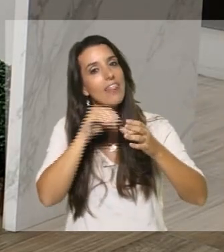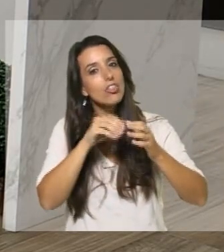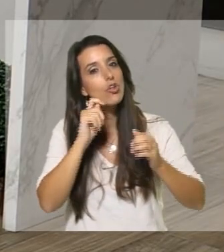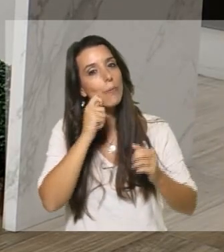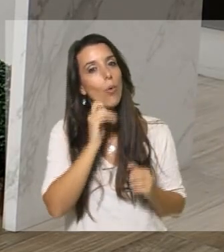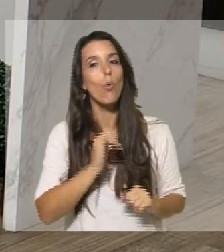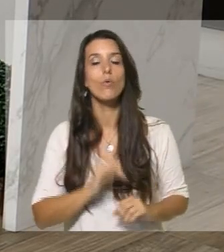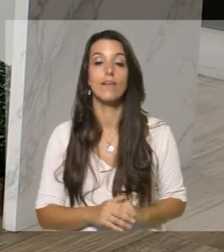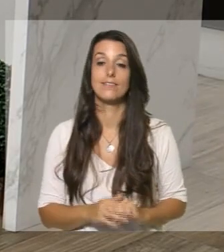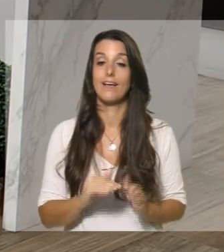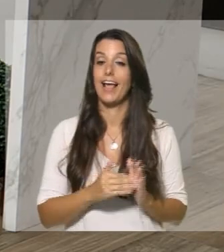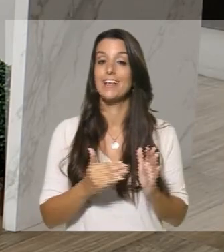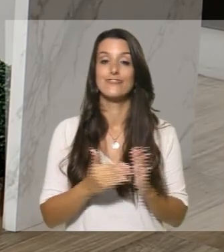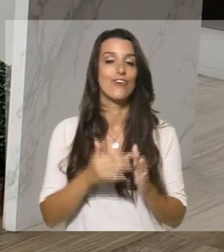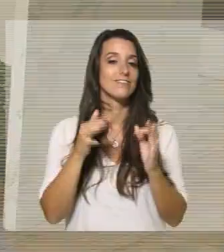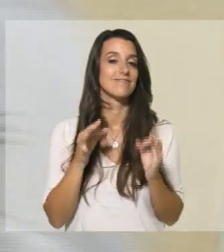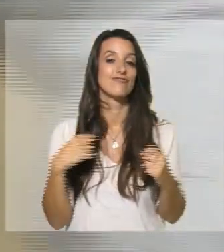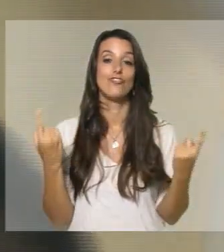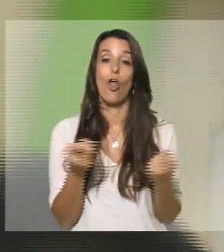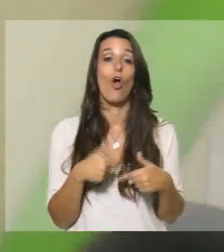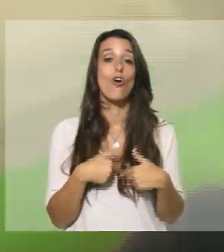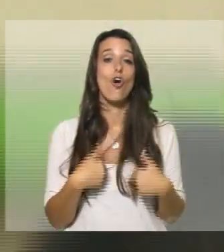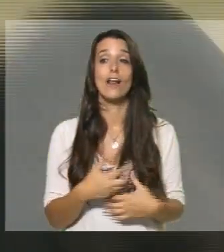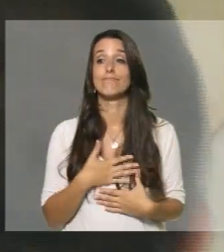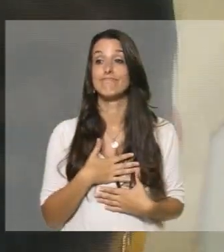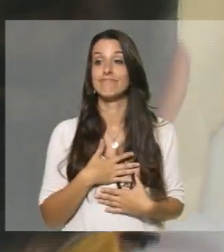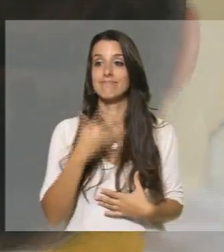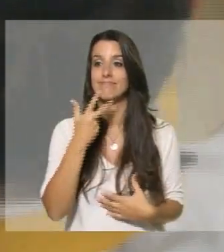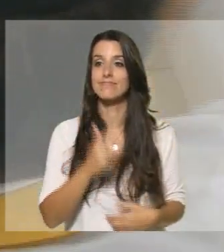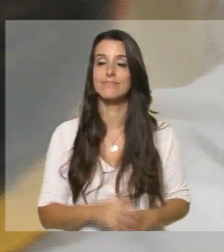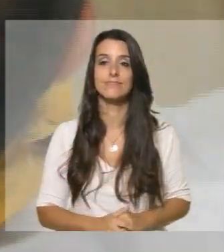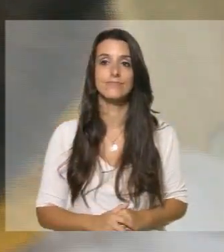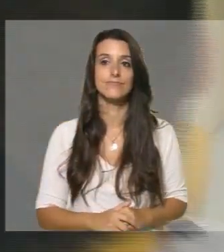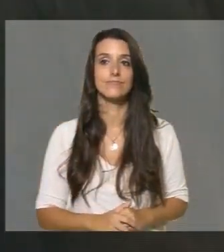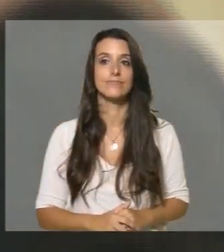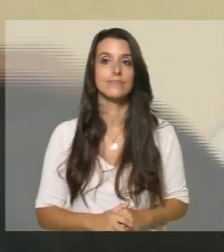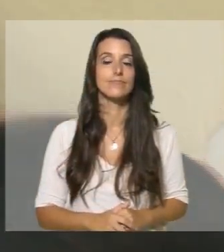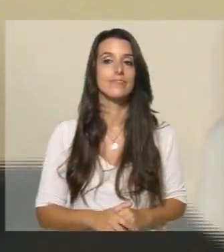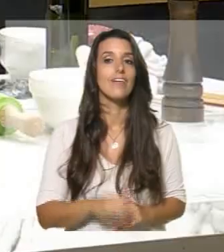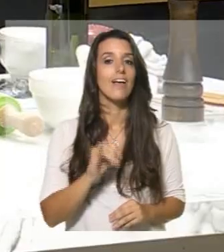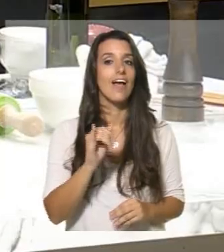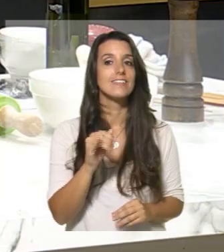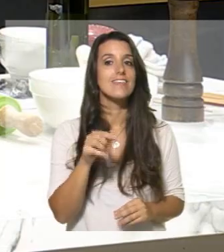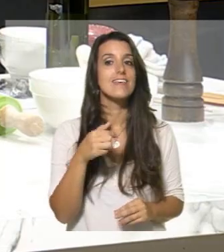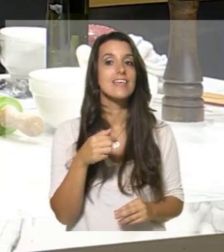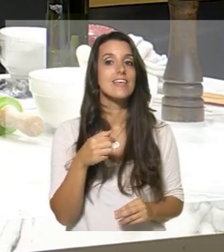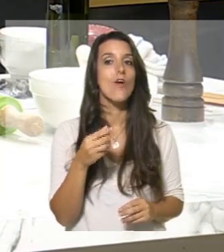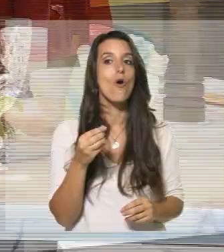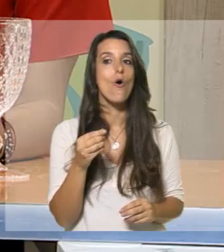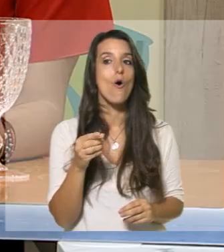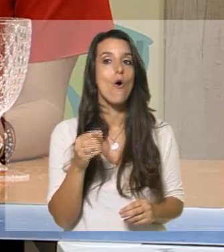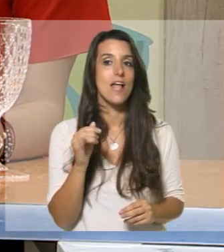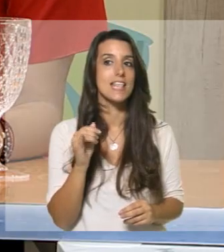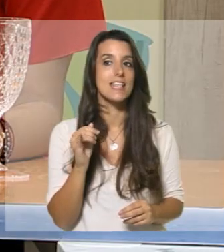que siempre el queso tiene un lugar privilegiado. Amo el queso. Yo tengo la visión dulce.